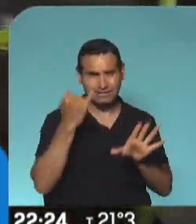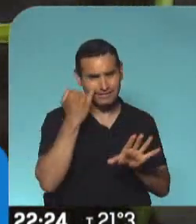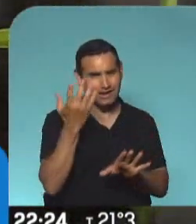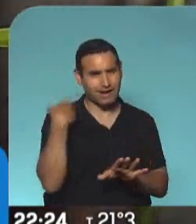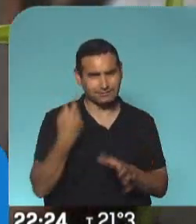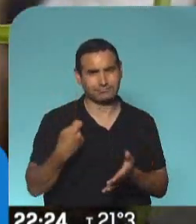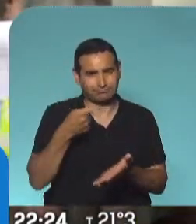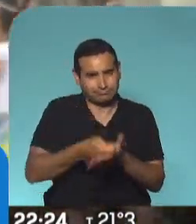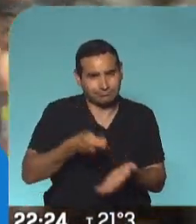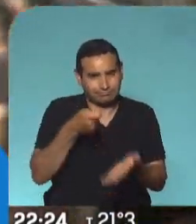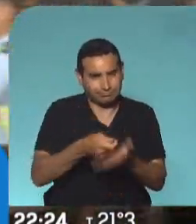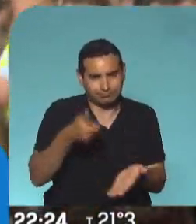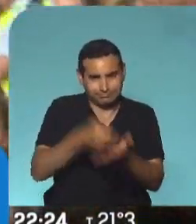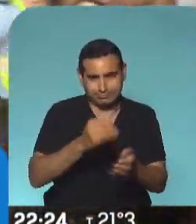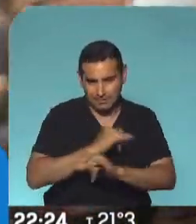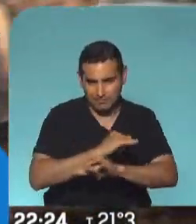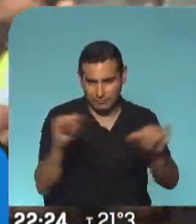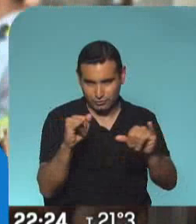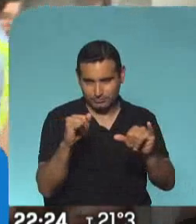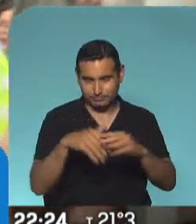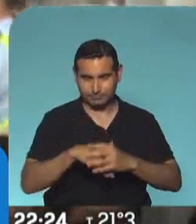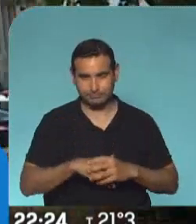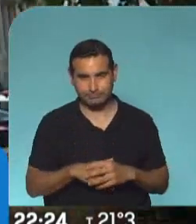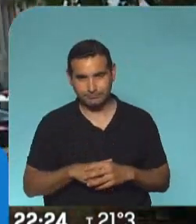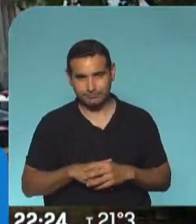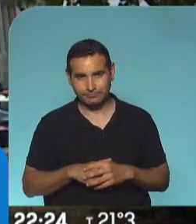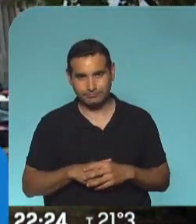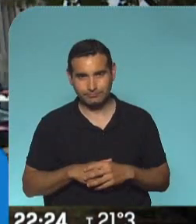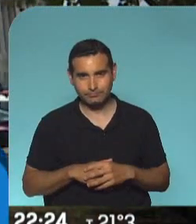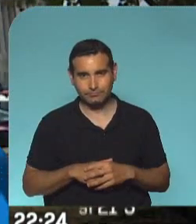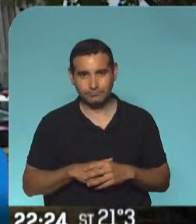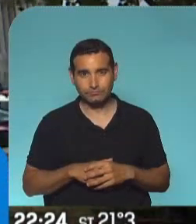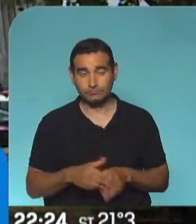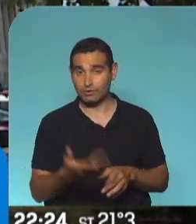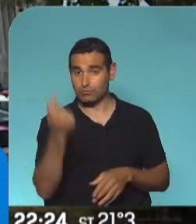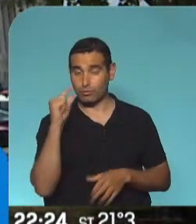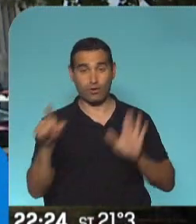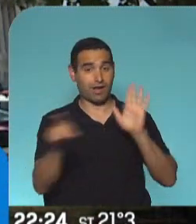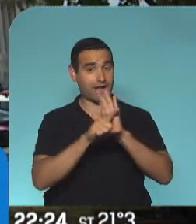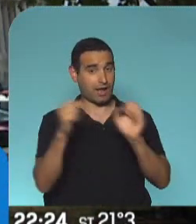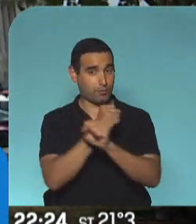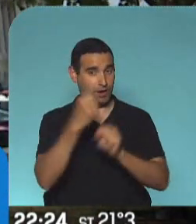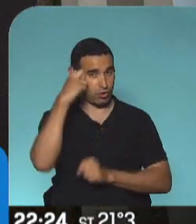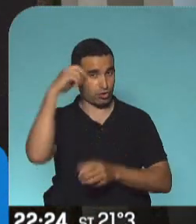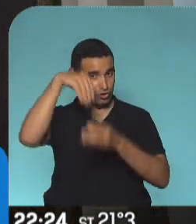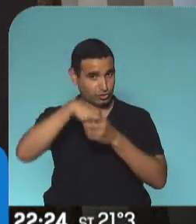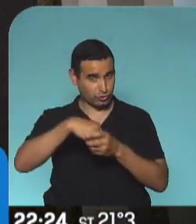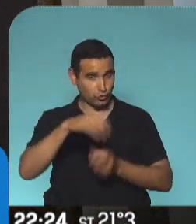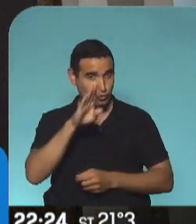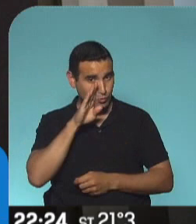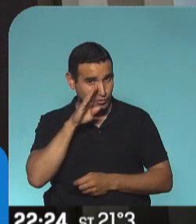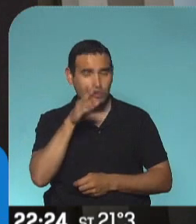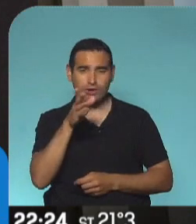financiación de campañas opositoras en países enfrentados a Washington. Una reciente ley aprobada por el Congreso estadounidense que instaura